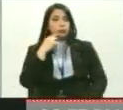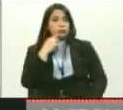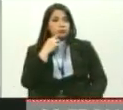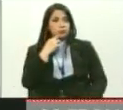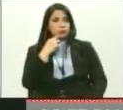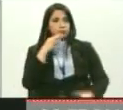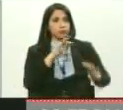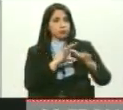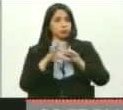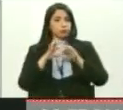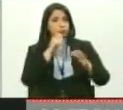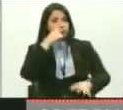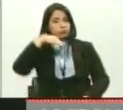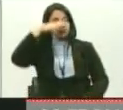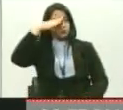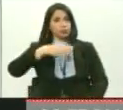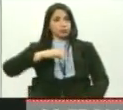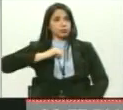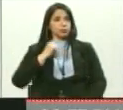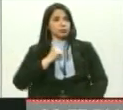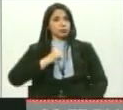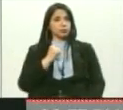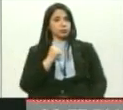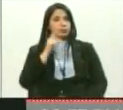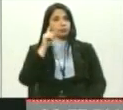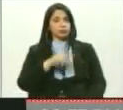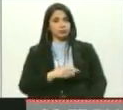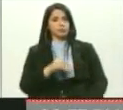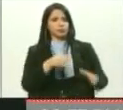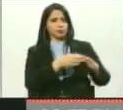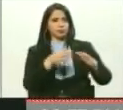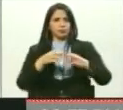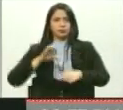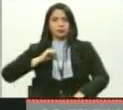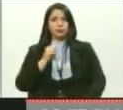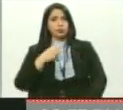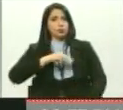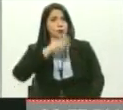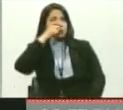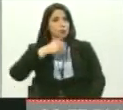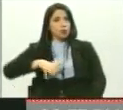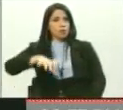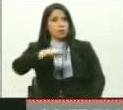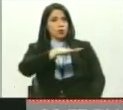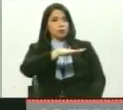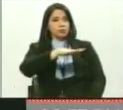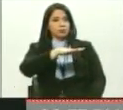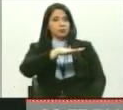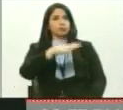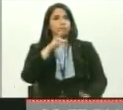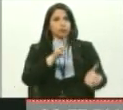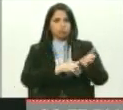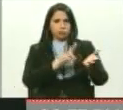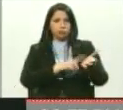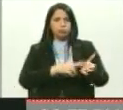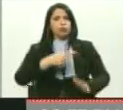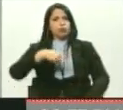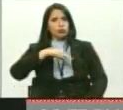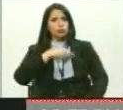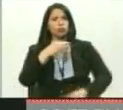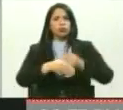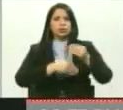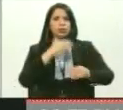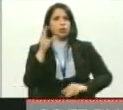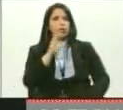en Unión Cívico-Militar, en las fuerzas policiales, en nuestro pueblo, y, Y de verdad, pues, nosotros hicimos en